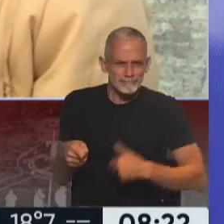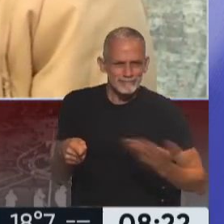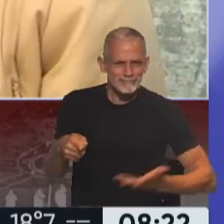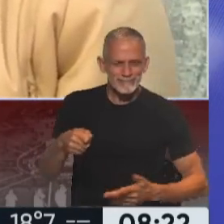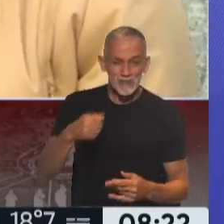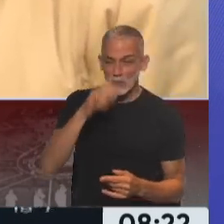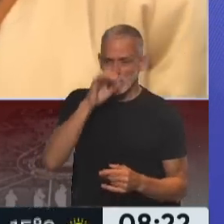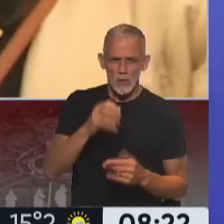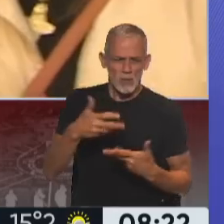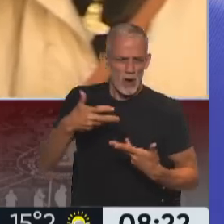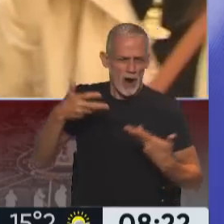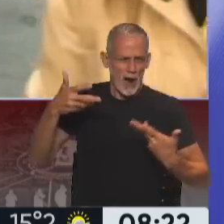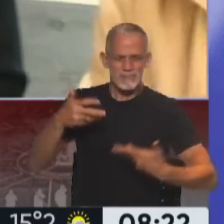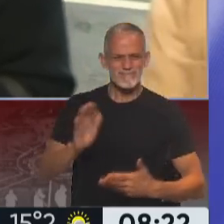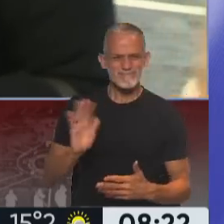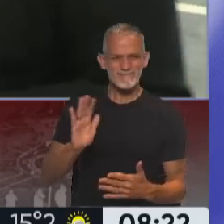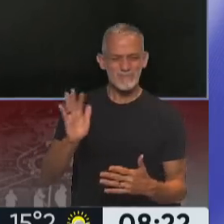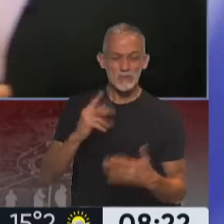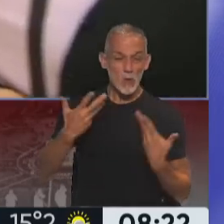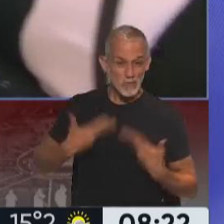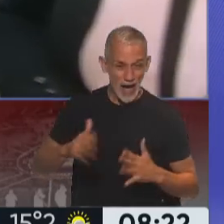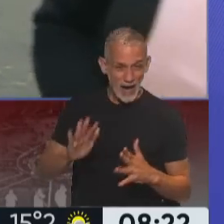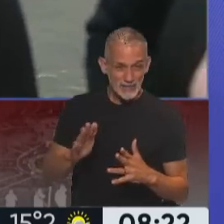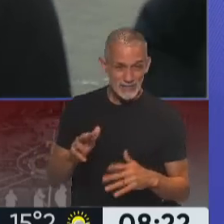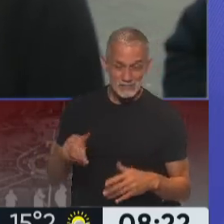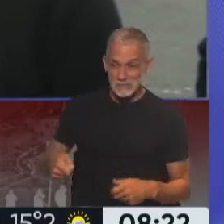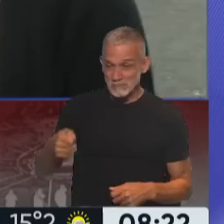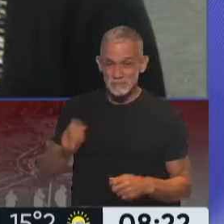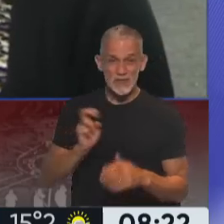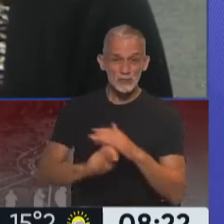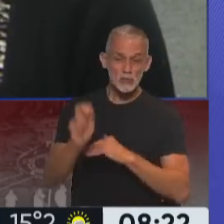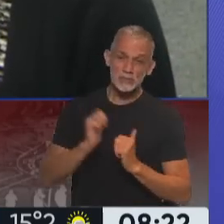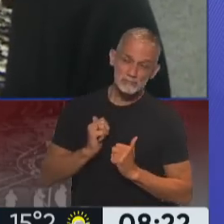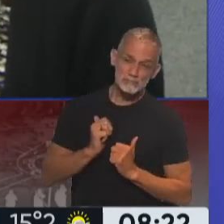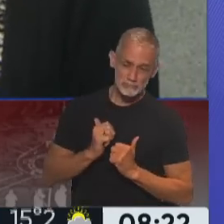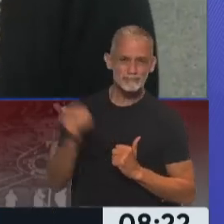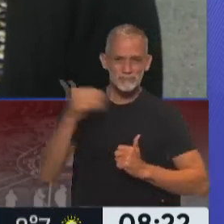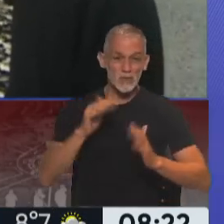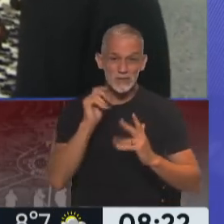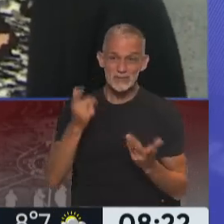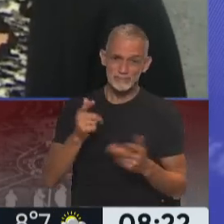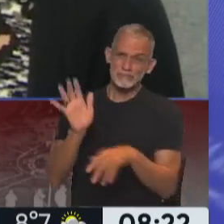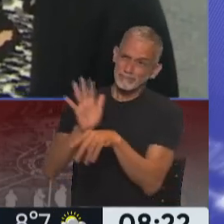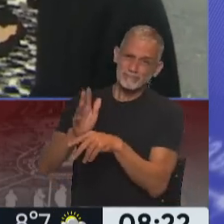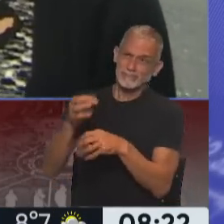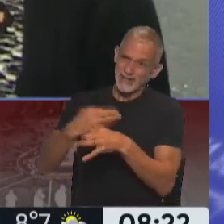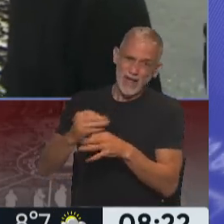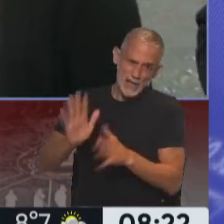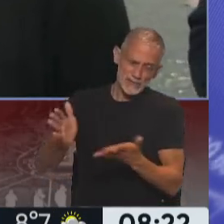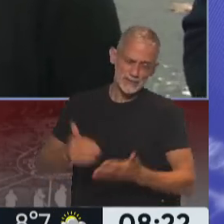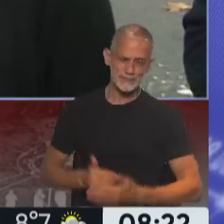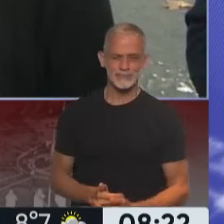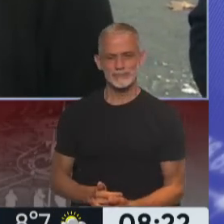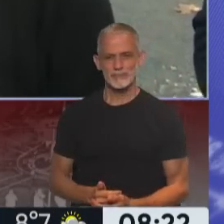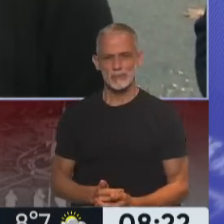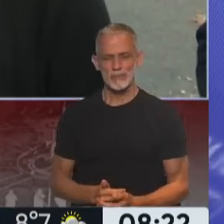a ver esa imagen de humildad que te deja esa enseñanza, ¿no? O sea